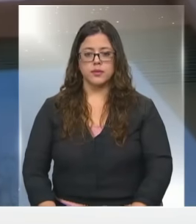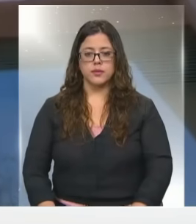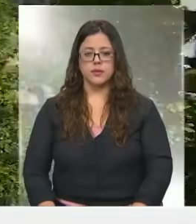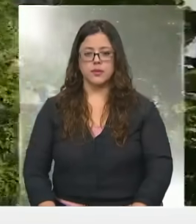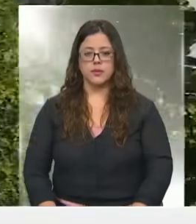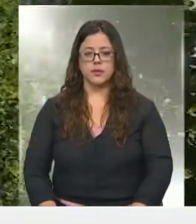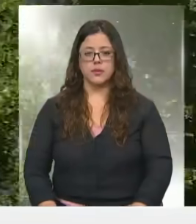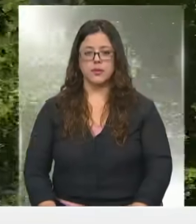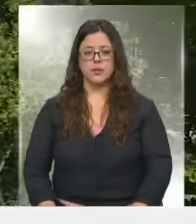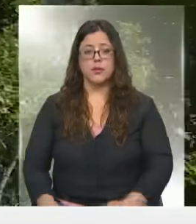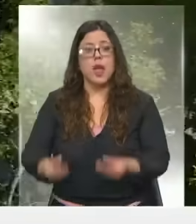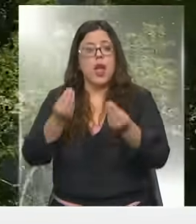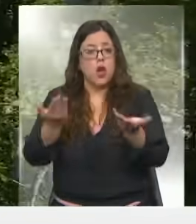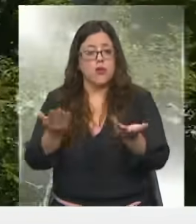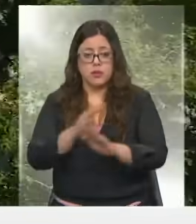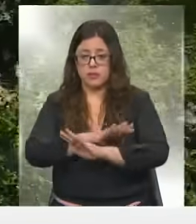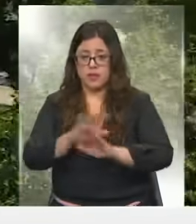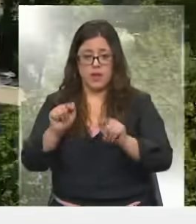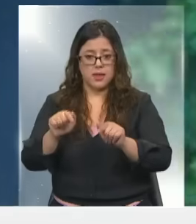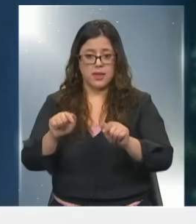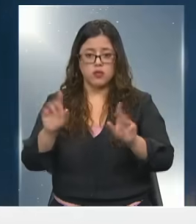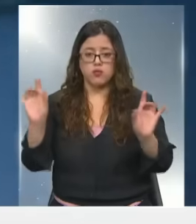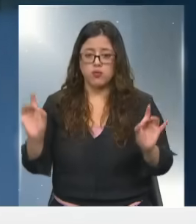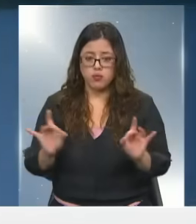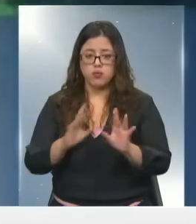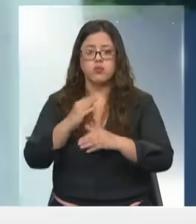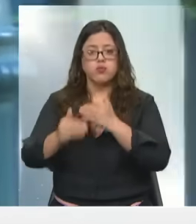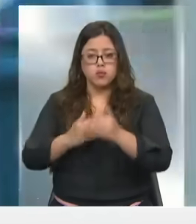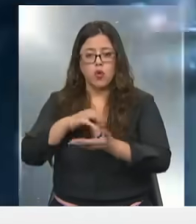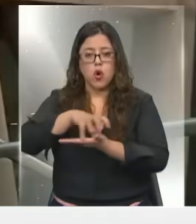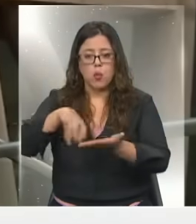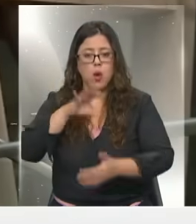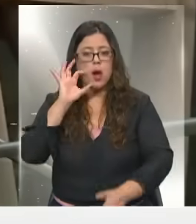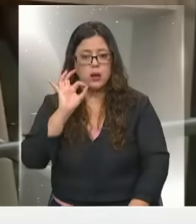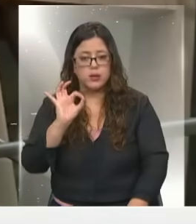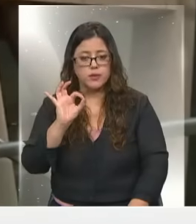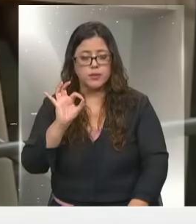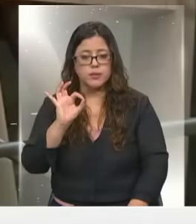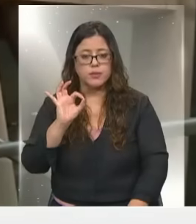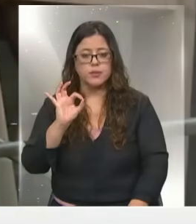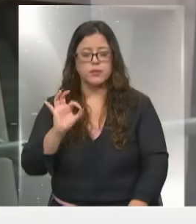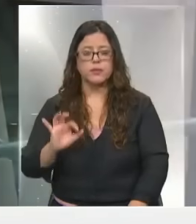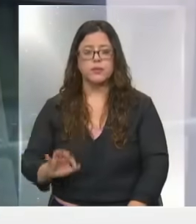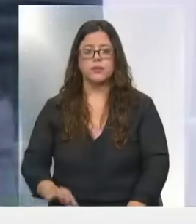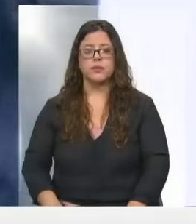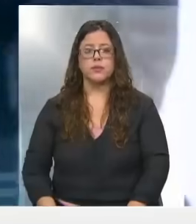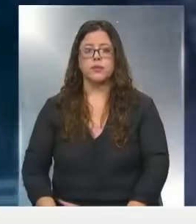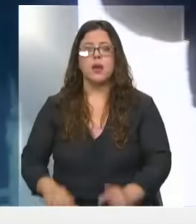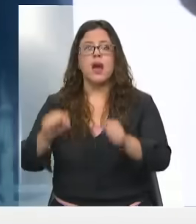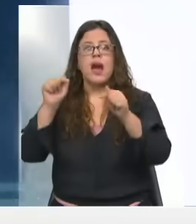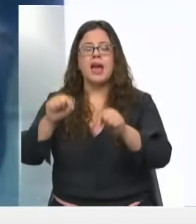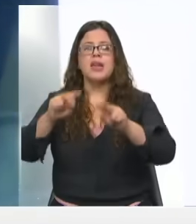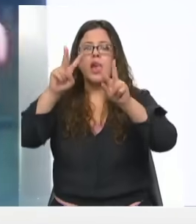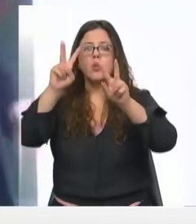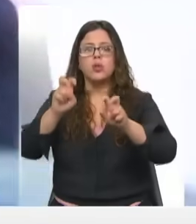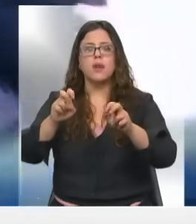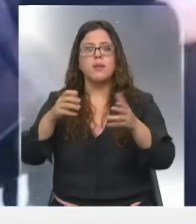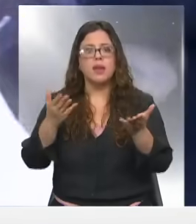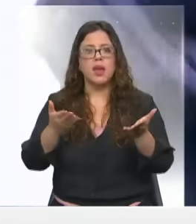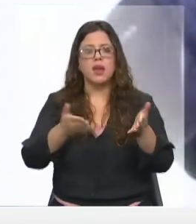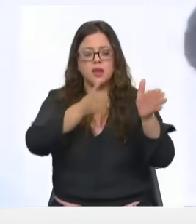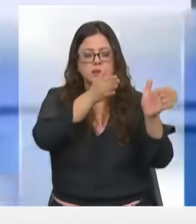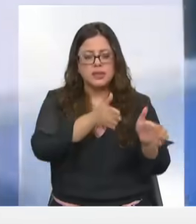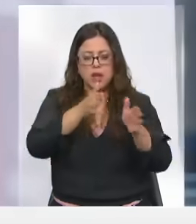Es evidente, nada de eso parece haber funcionado en Las Condes. Y hay una jerarquía con